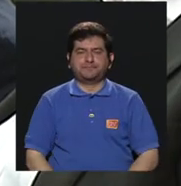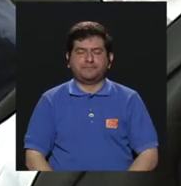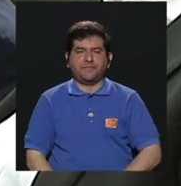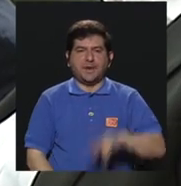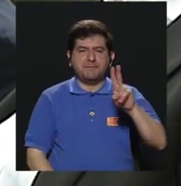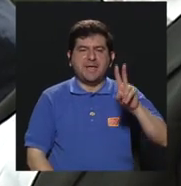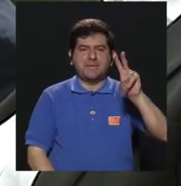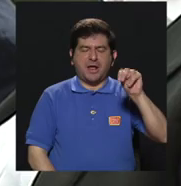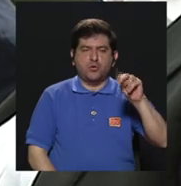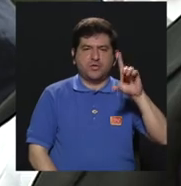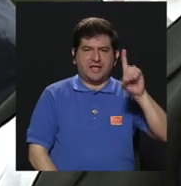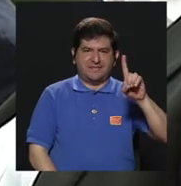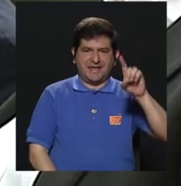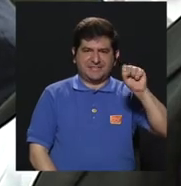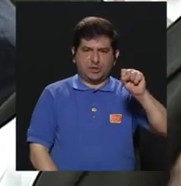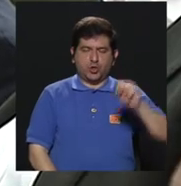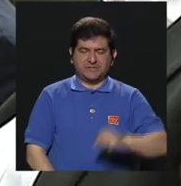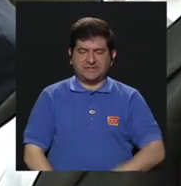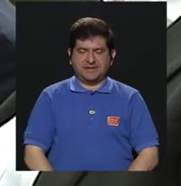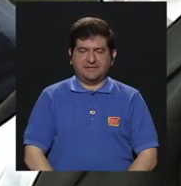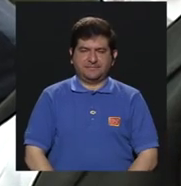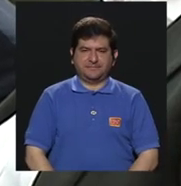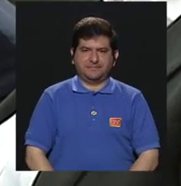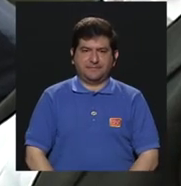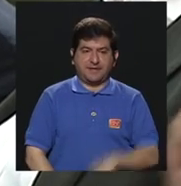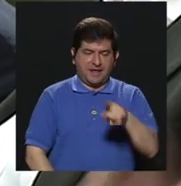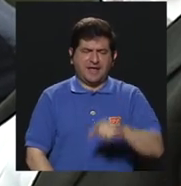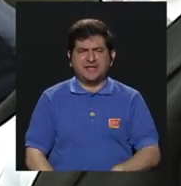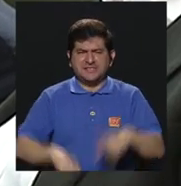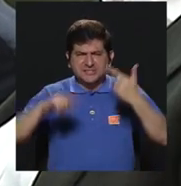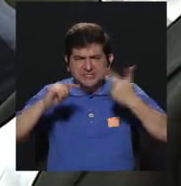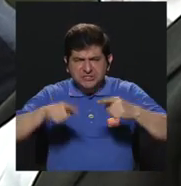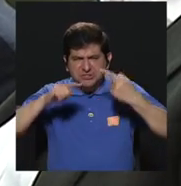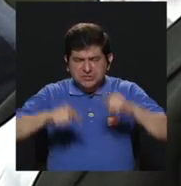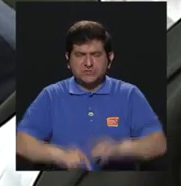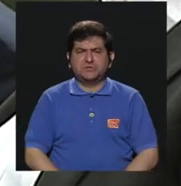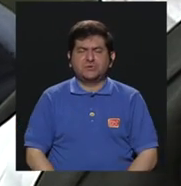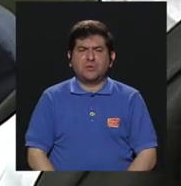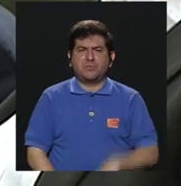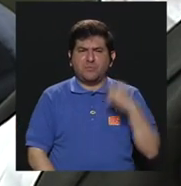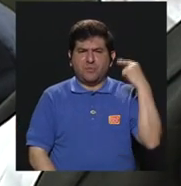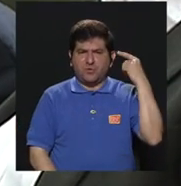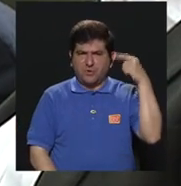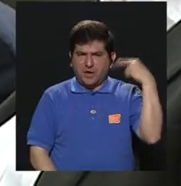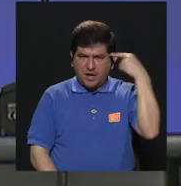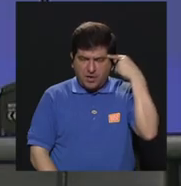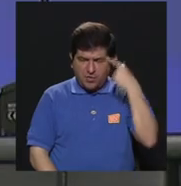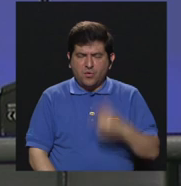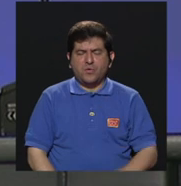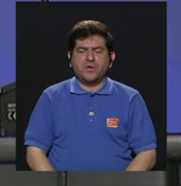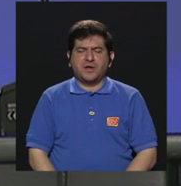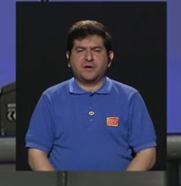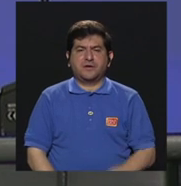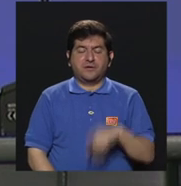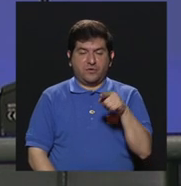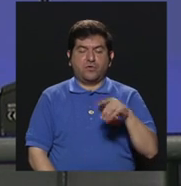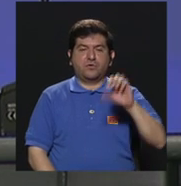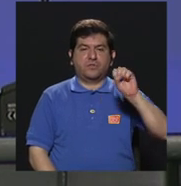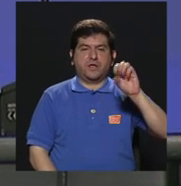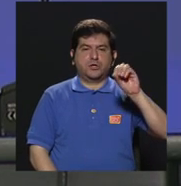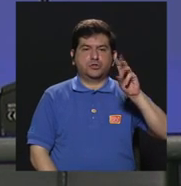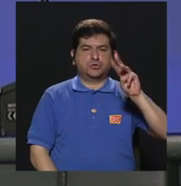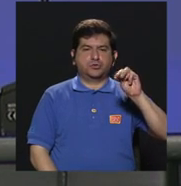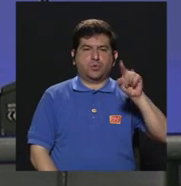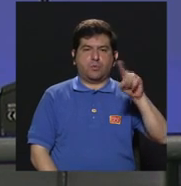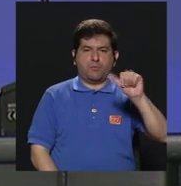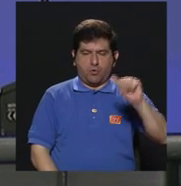Vilma Núñez, de Escorcia, fue torturada por la Guardia Somocista en León de Nicaragua